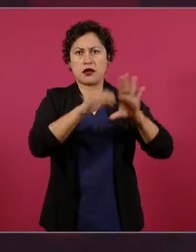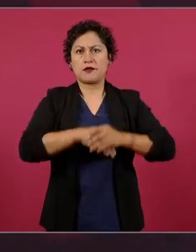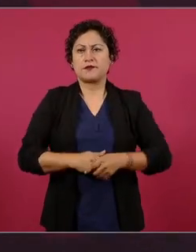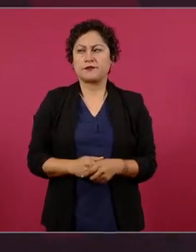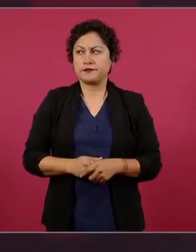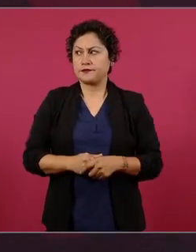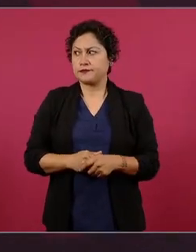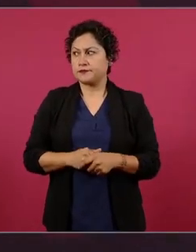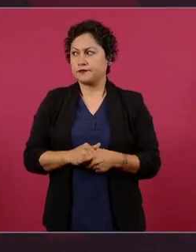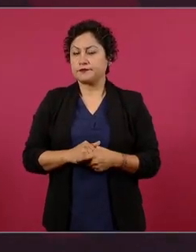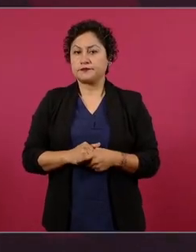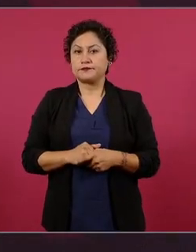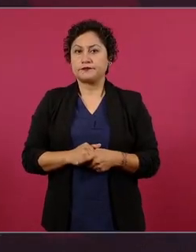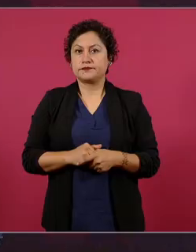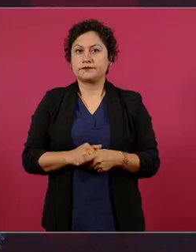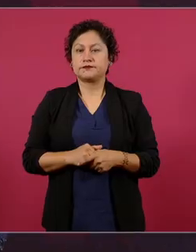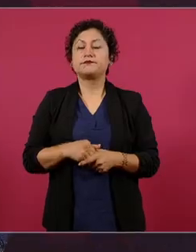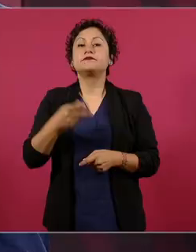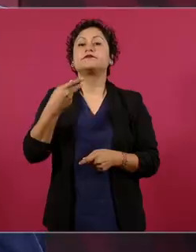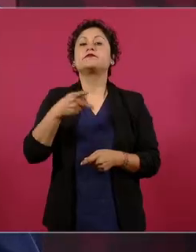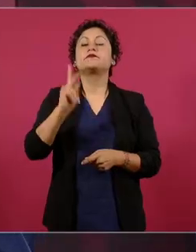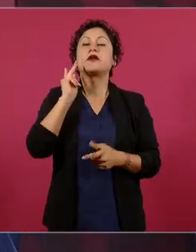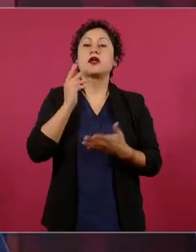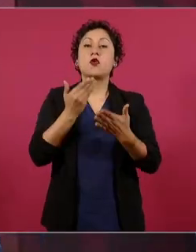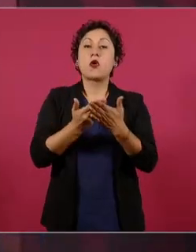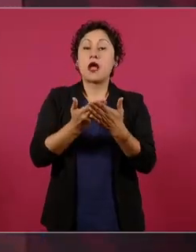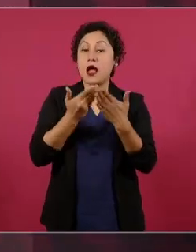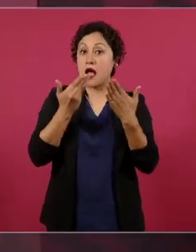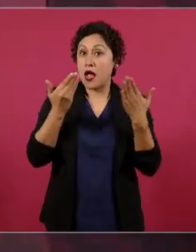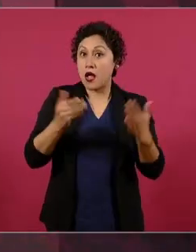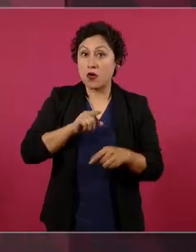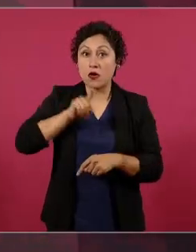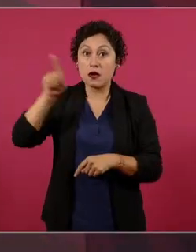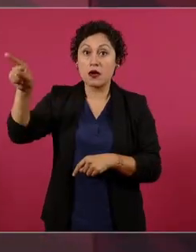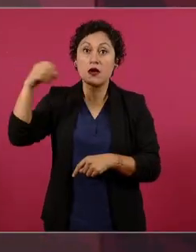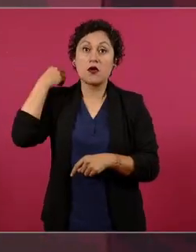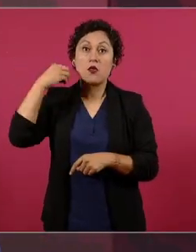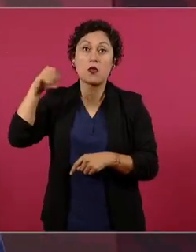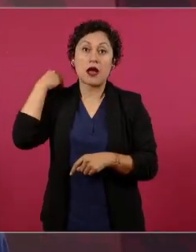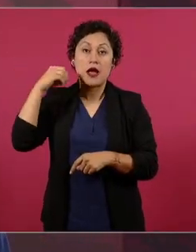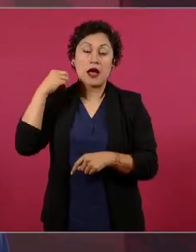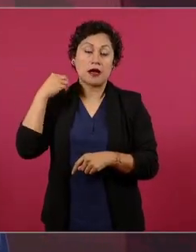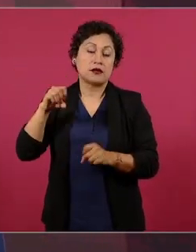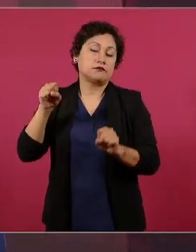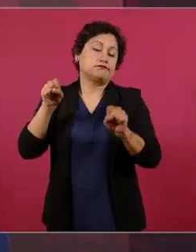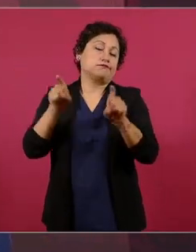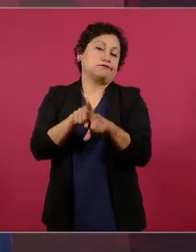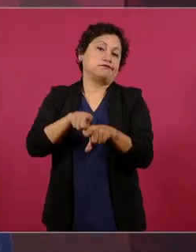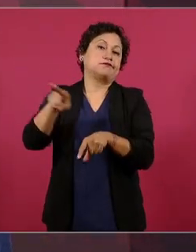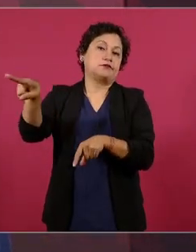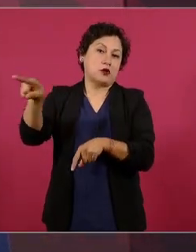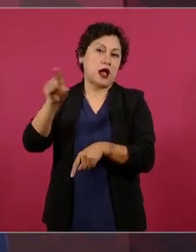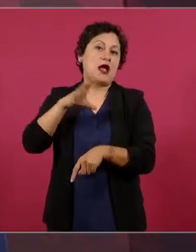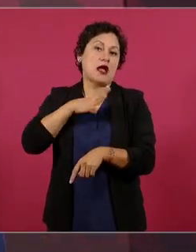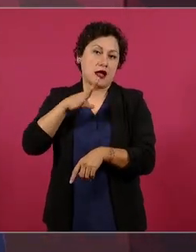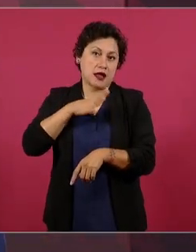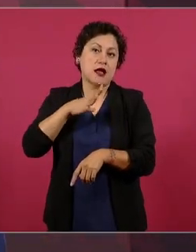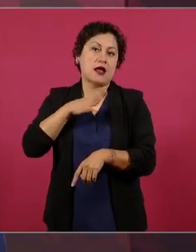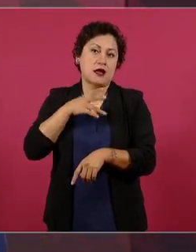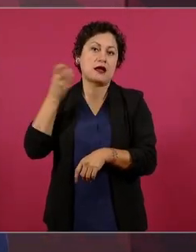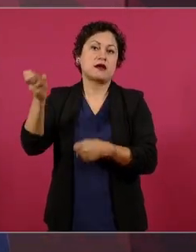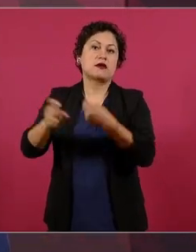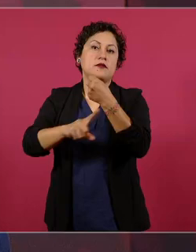Pero ahora en Oaxaca, porque también allá se nos presentaba ese